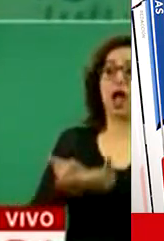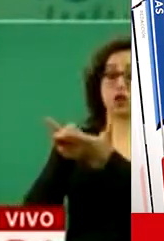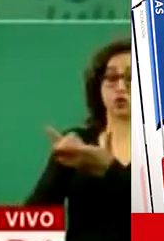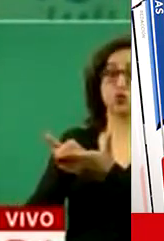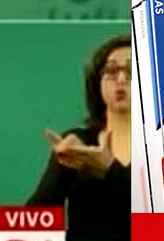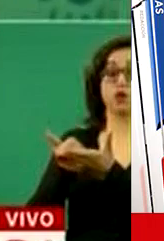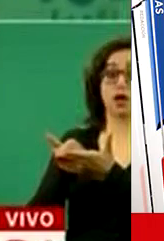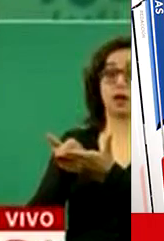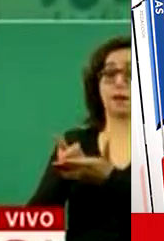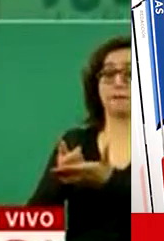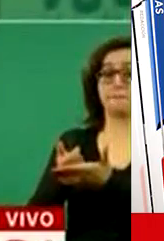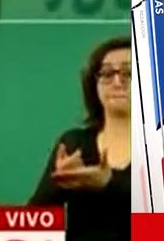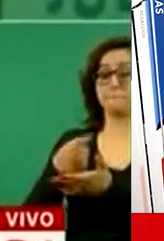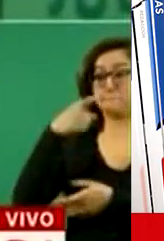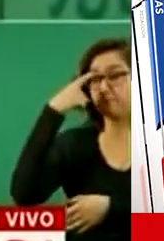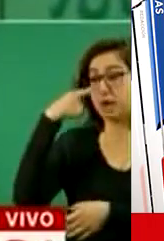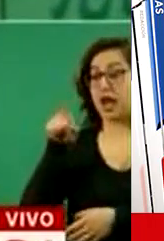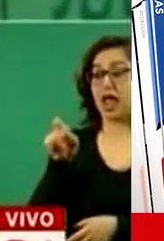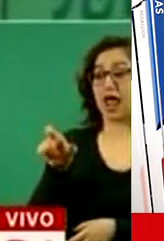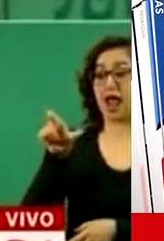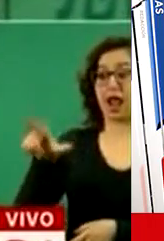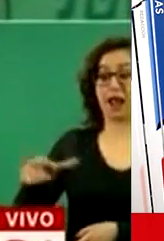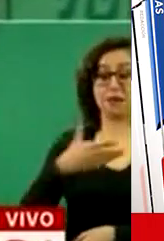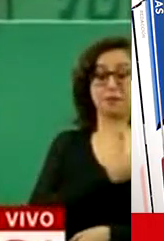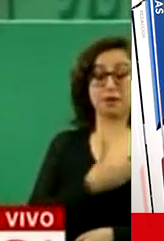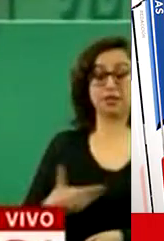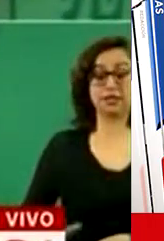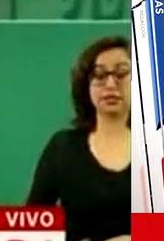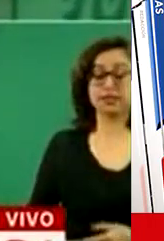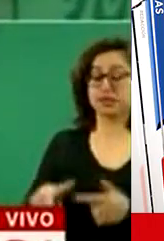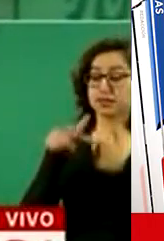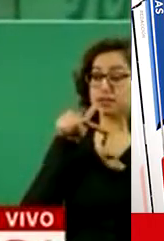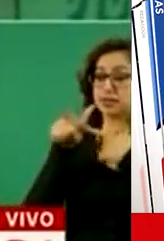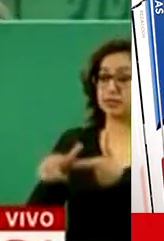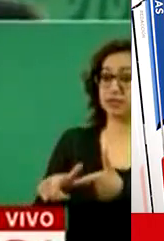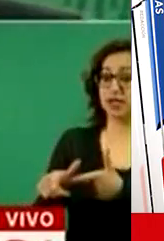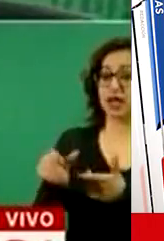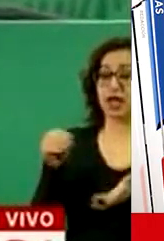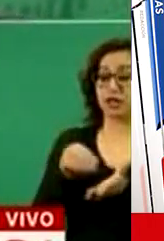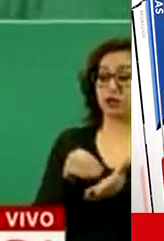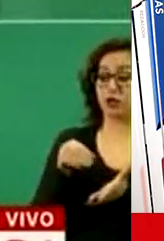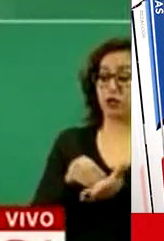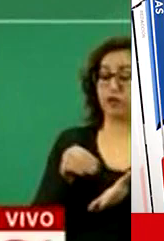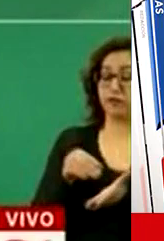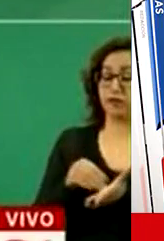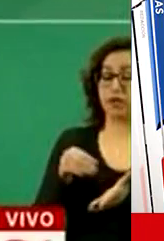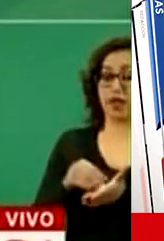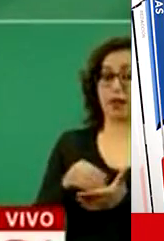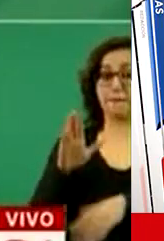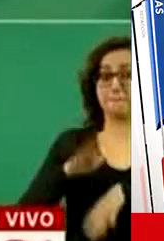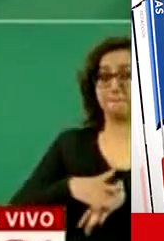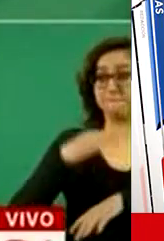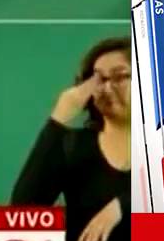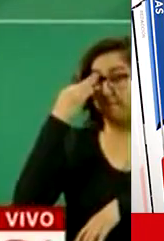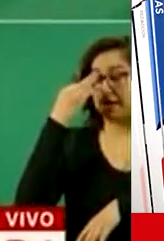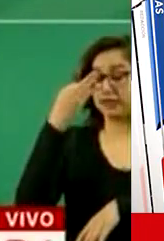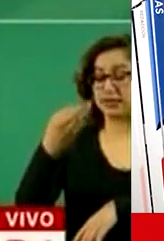mantenga el actual presidente de la Suprema Corte, también presidente del Consejo de la